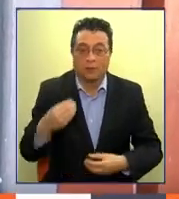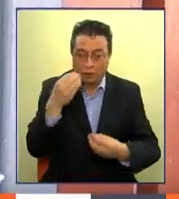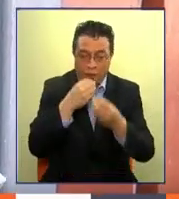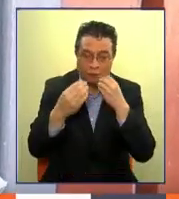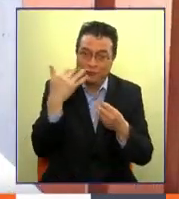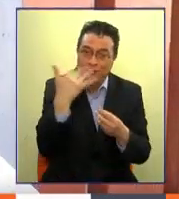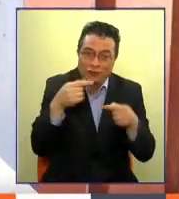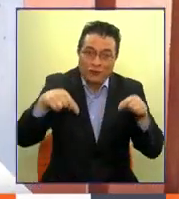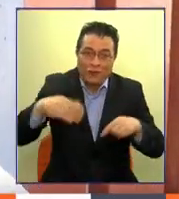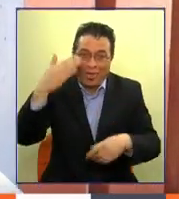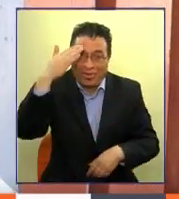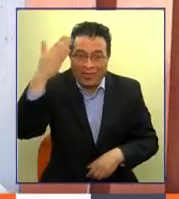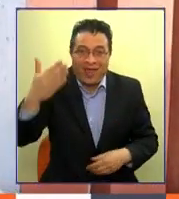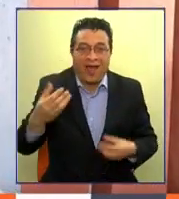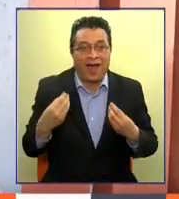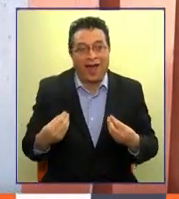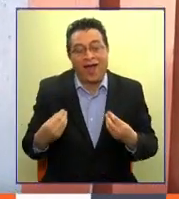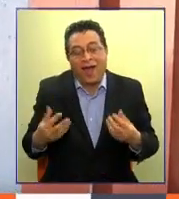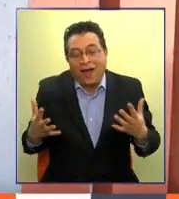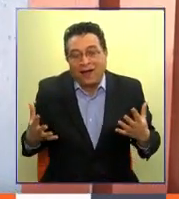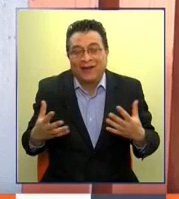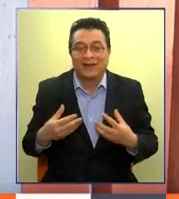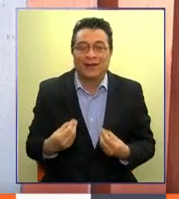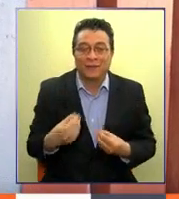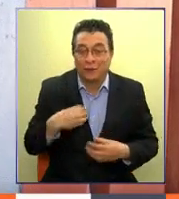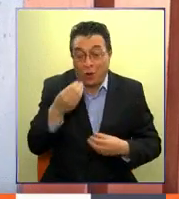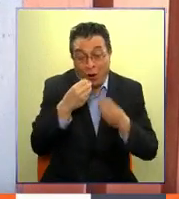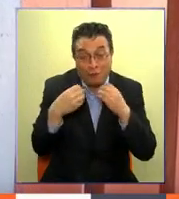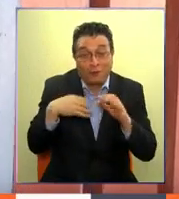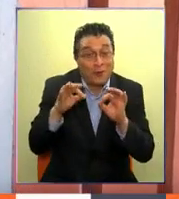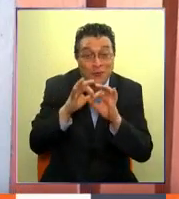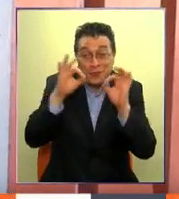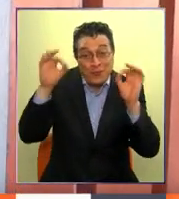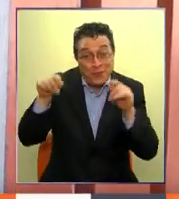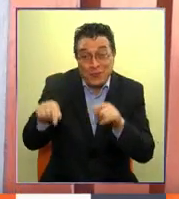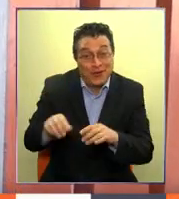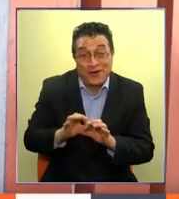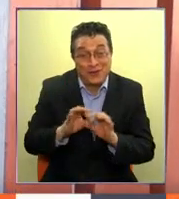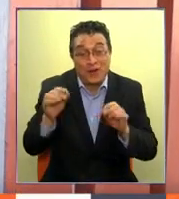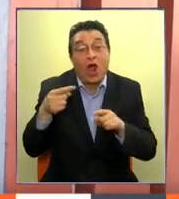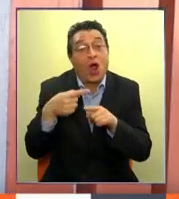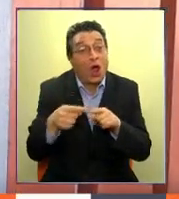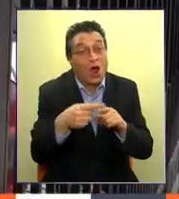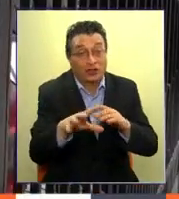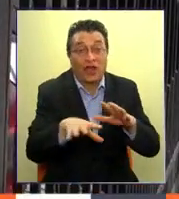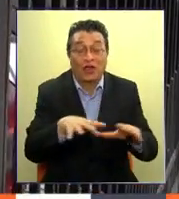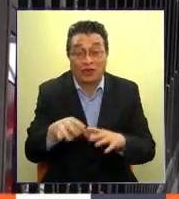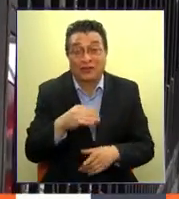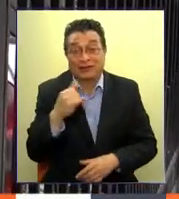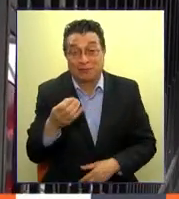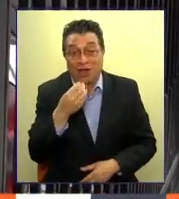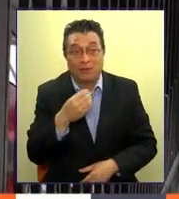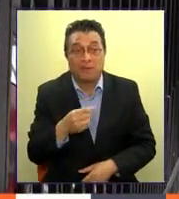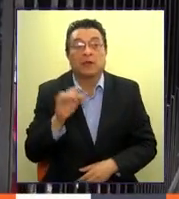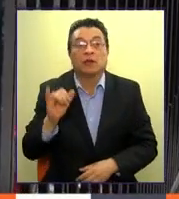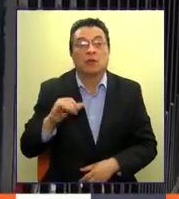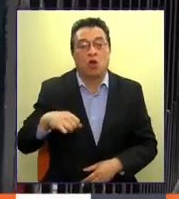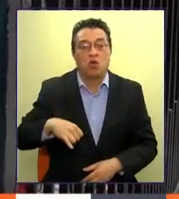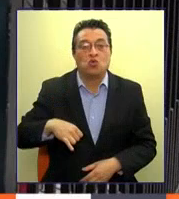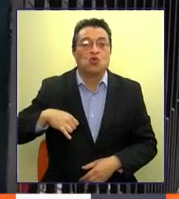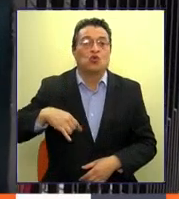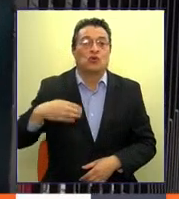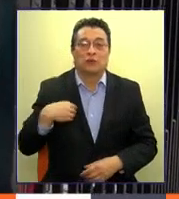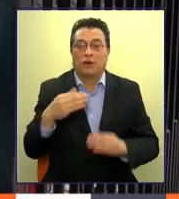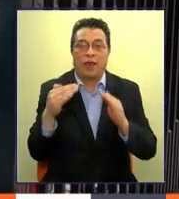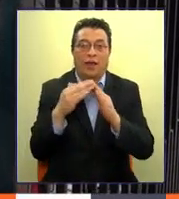día, que así son cosas que uno no come, el tiempo, come otro tipo de cosas. Sí, un lujo eso que le traiga tan bolso a